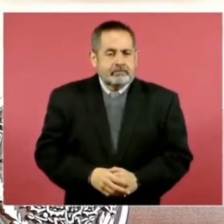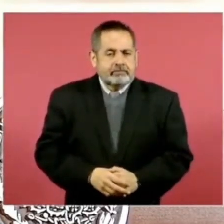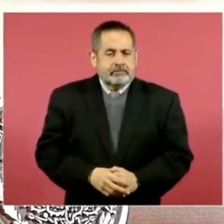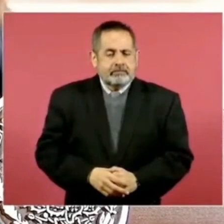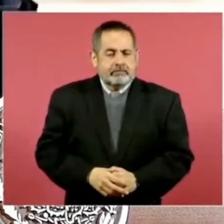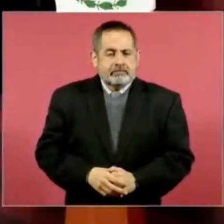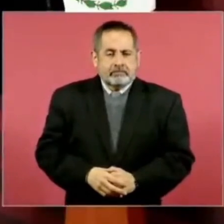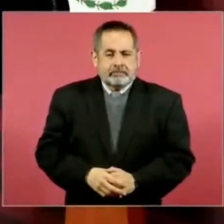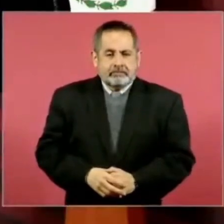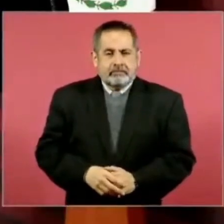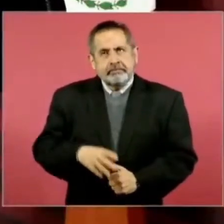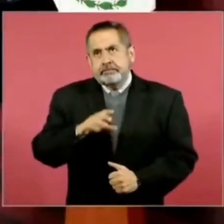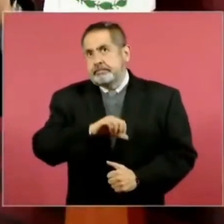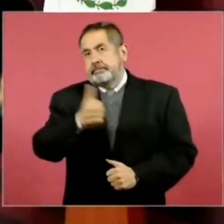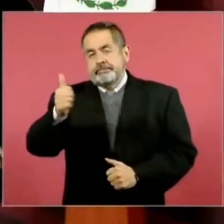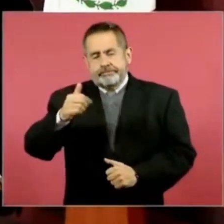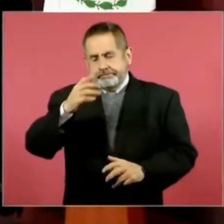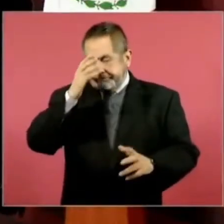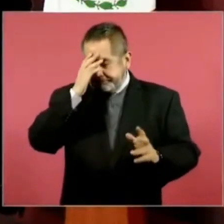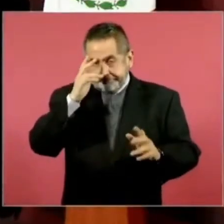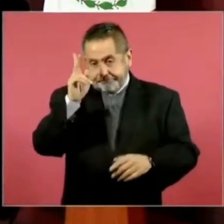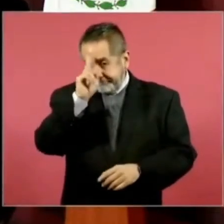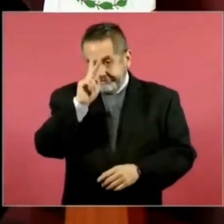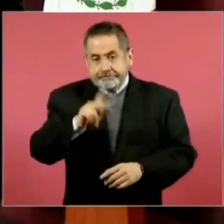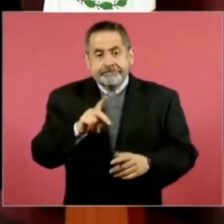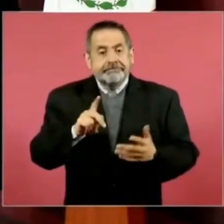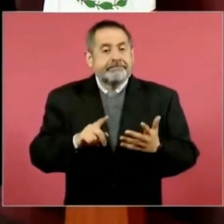Y hubo otra,